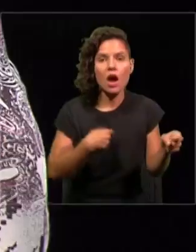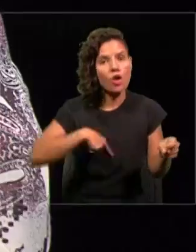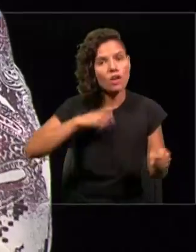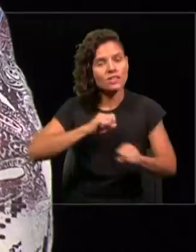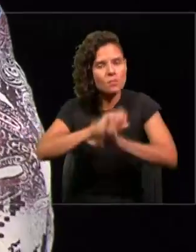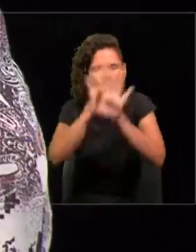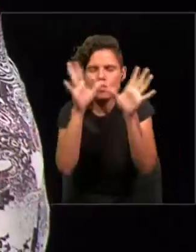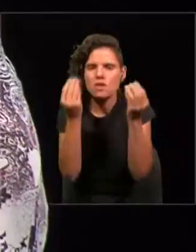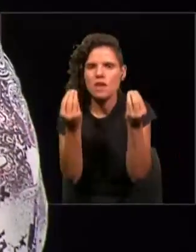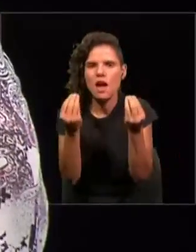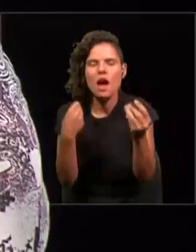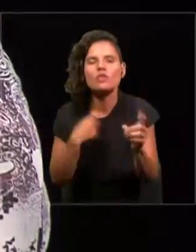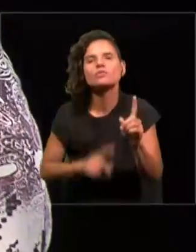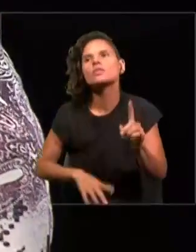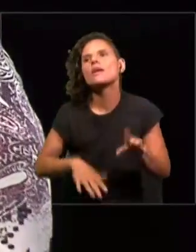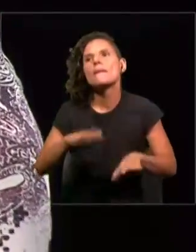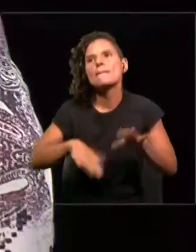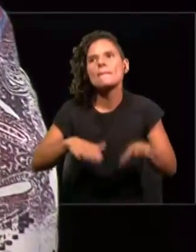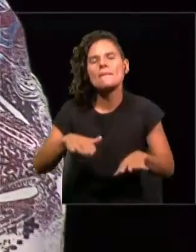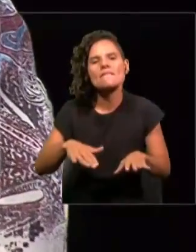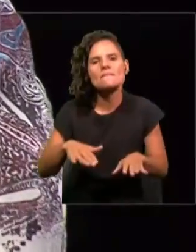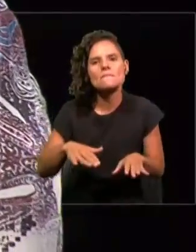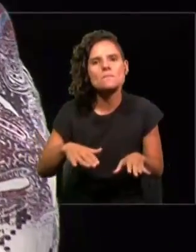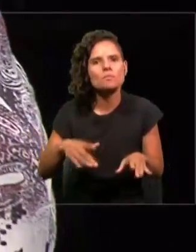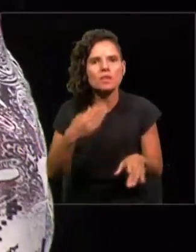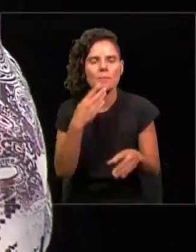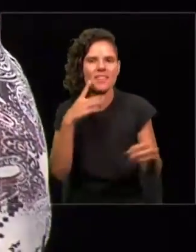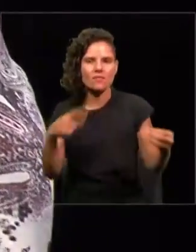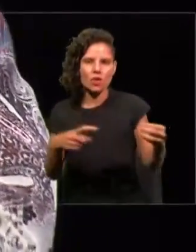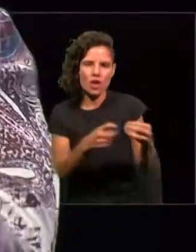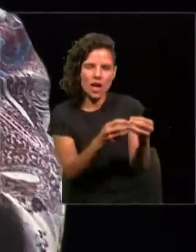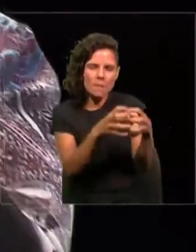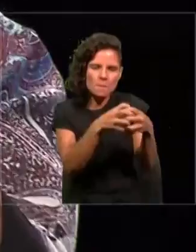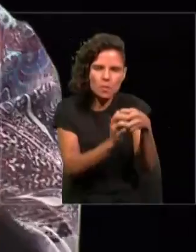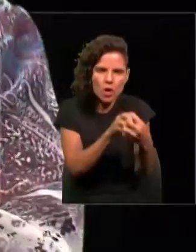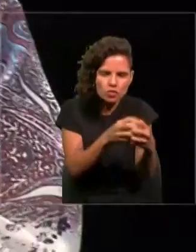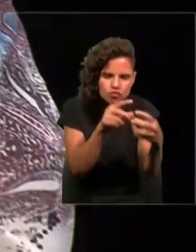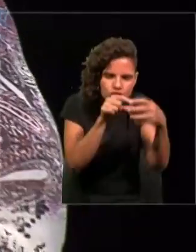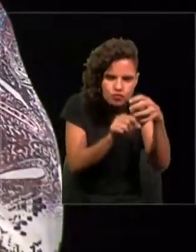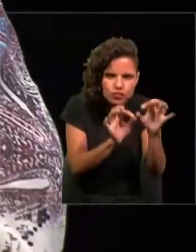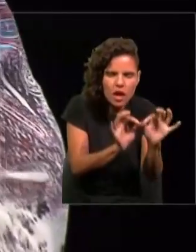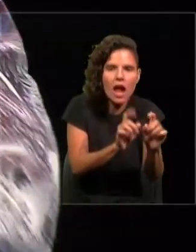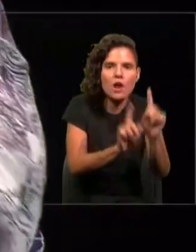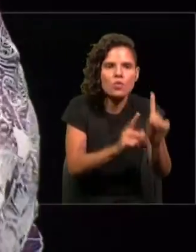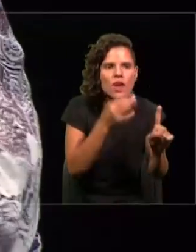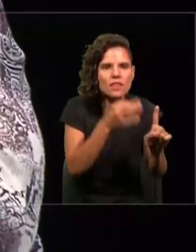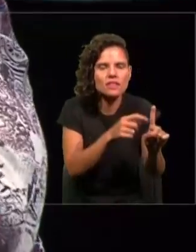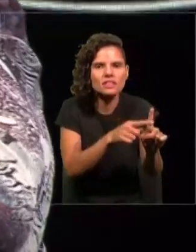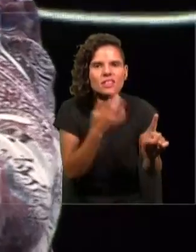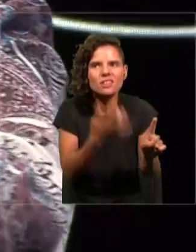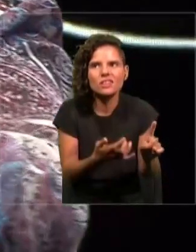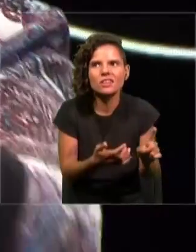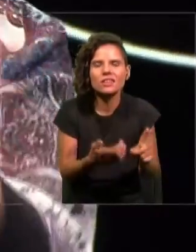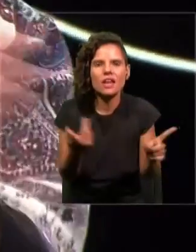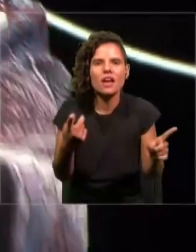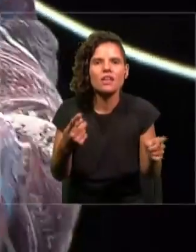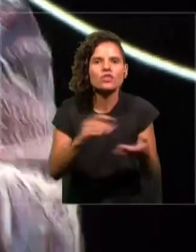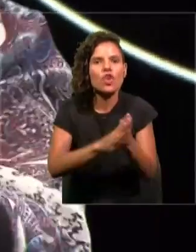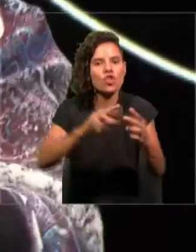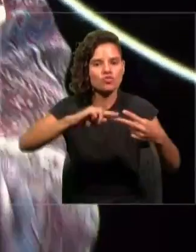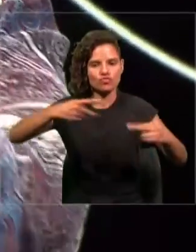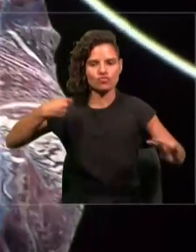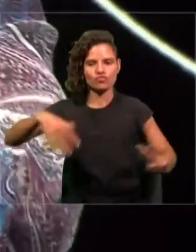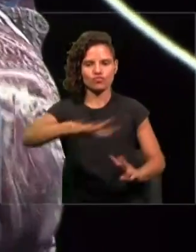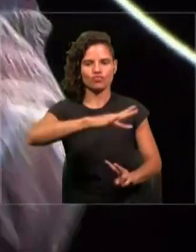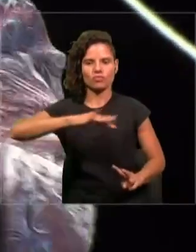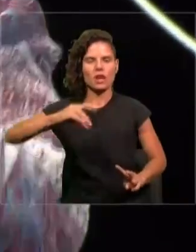hoy, algunas manifestaciones, sobre todo de la biología molecular, algunas que pretenden que el mapa genético es